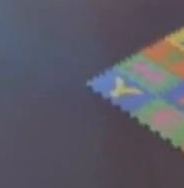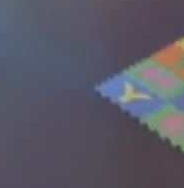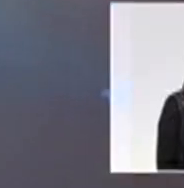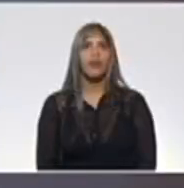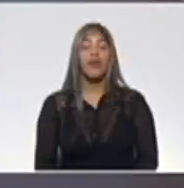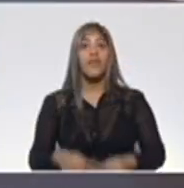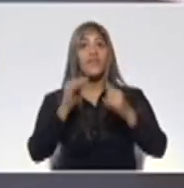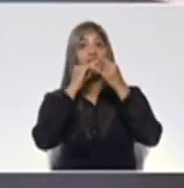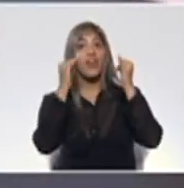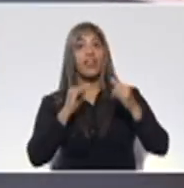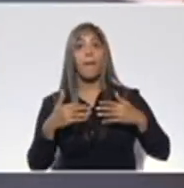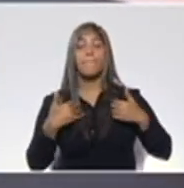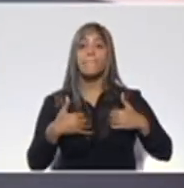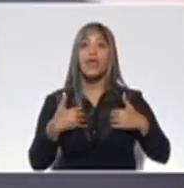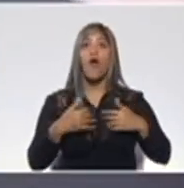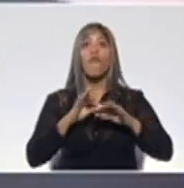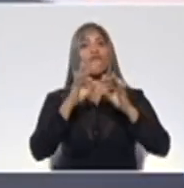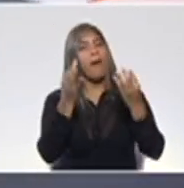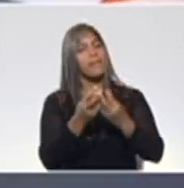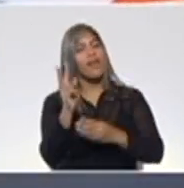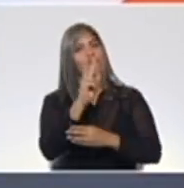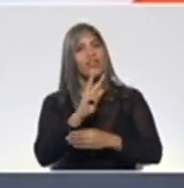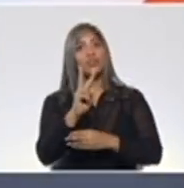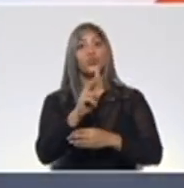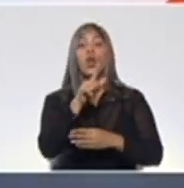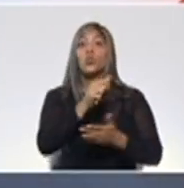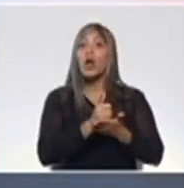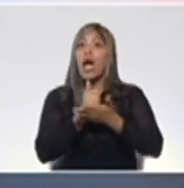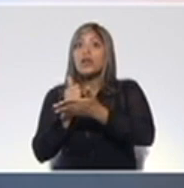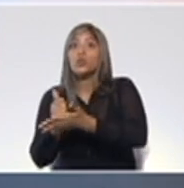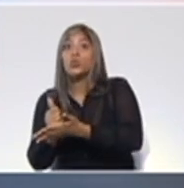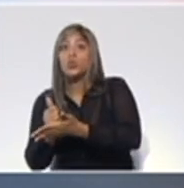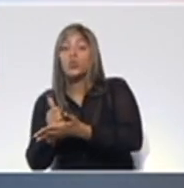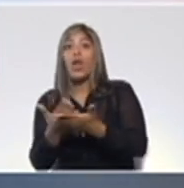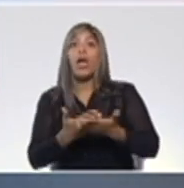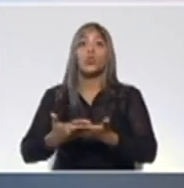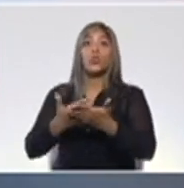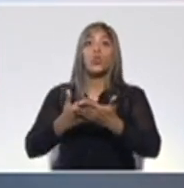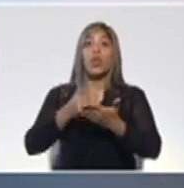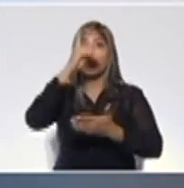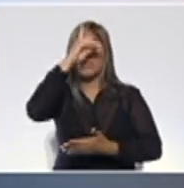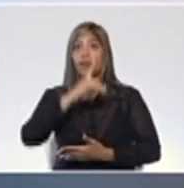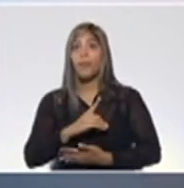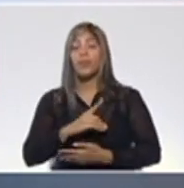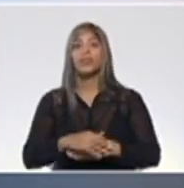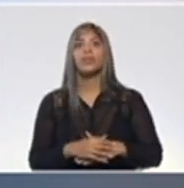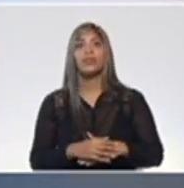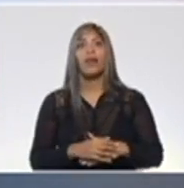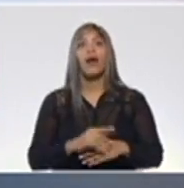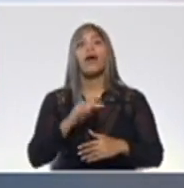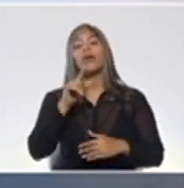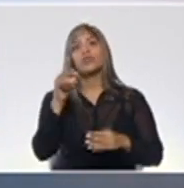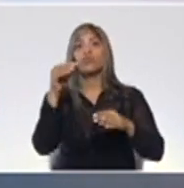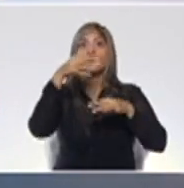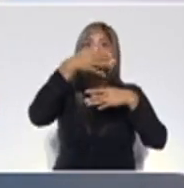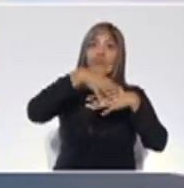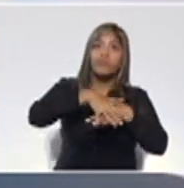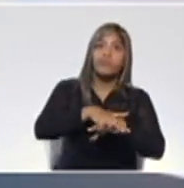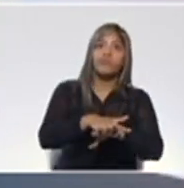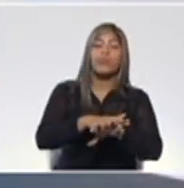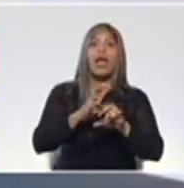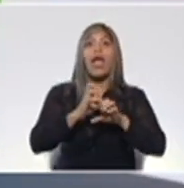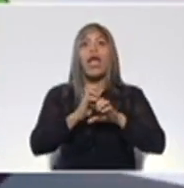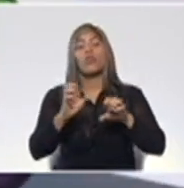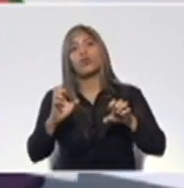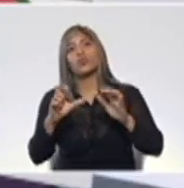Feliz miércoles, familia venezolana, que acompañas al estudiante con necesidades educativas especiales y o con discapacidad que se encuentra integrado en el nivel de